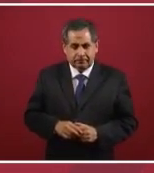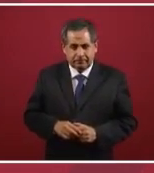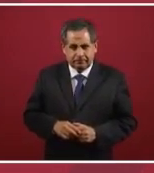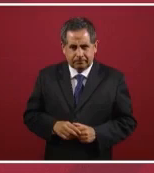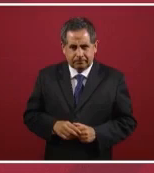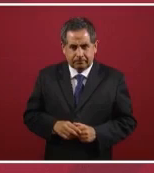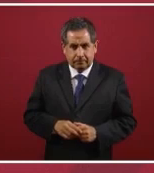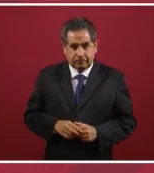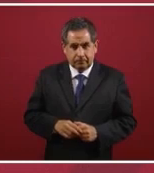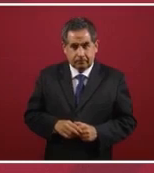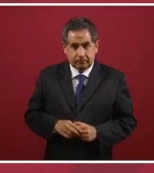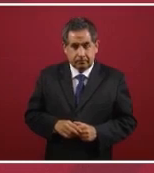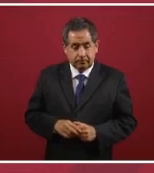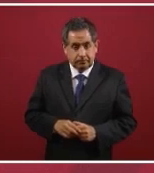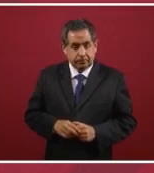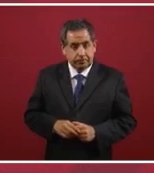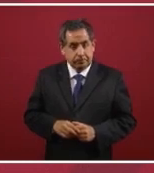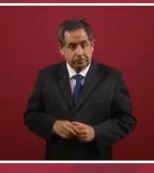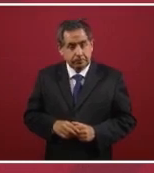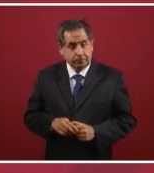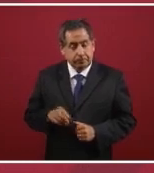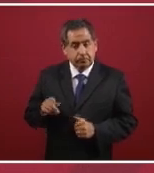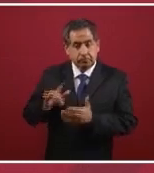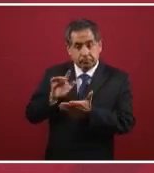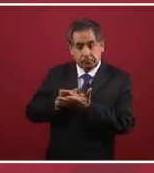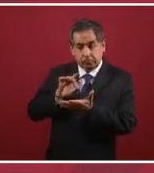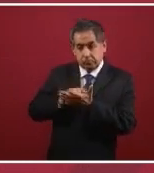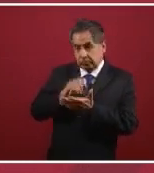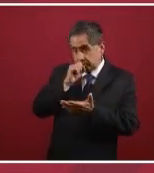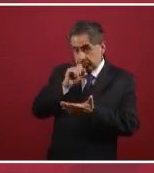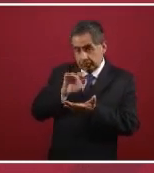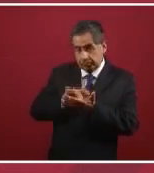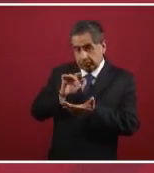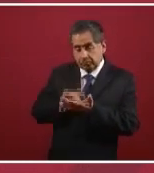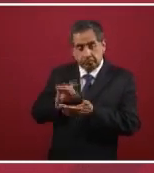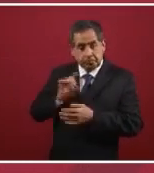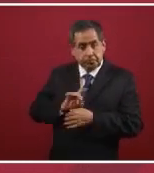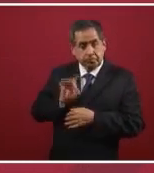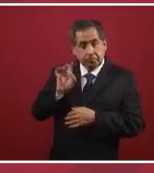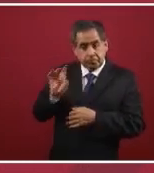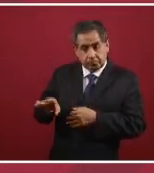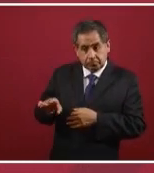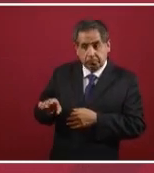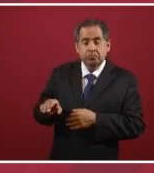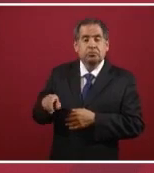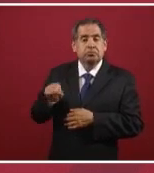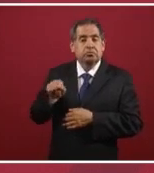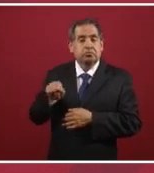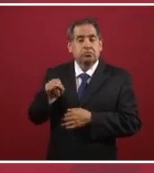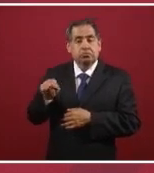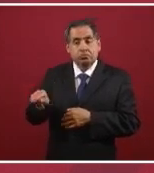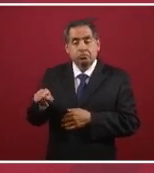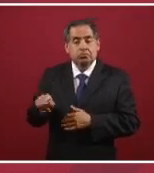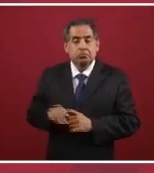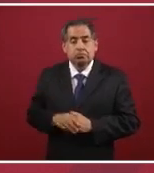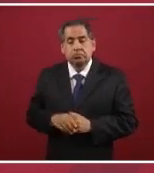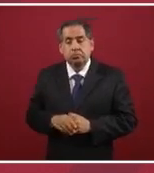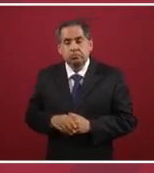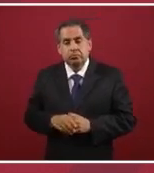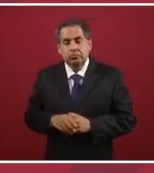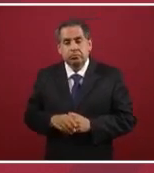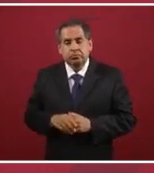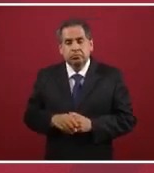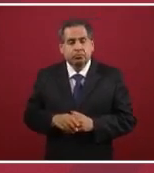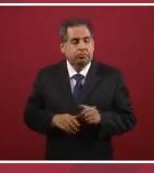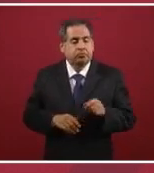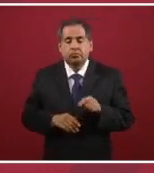Y le manda un telegrama, o sea, que le avisan de que se